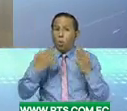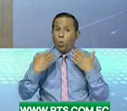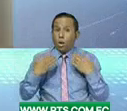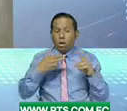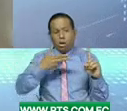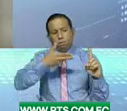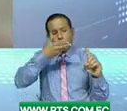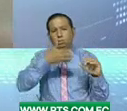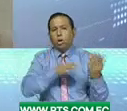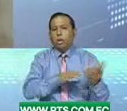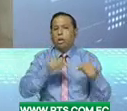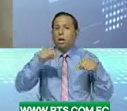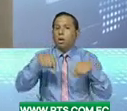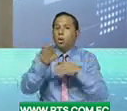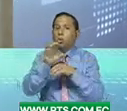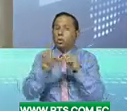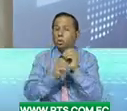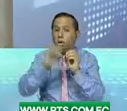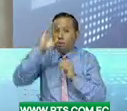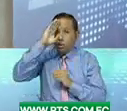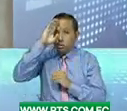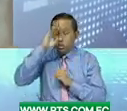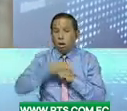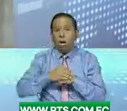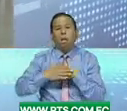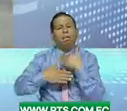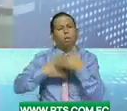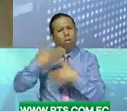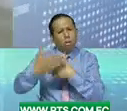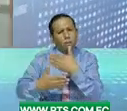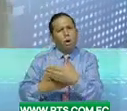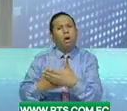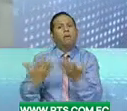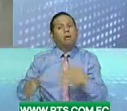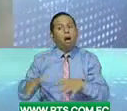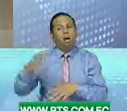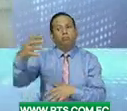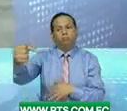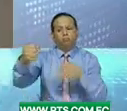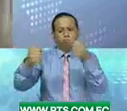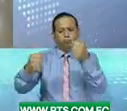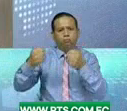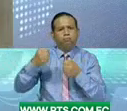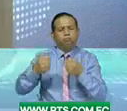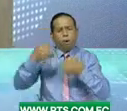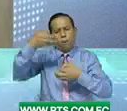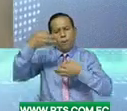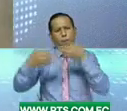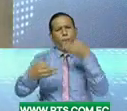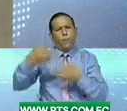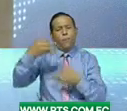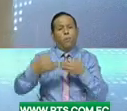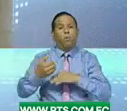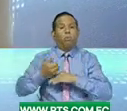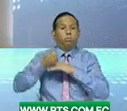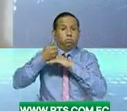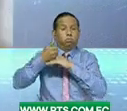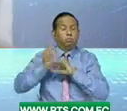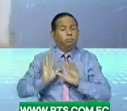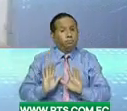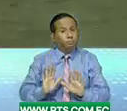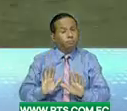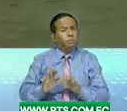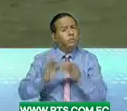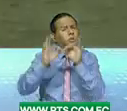en el cuartel Modelo, en las próximas horas se realizará la respectiva audiencia de formulación de cargos. Aún no se ha